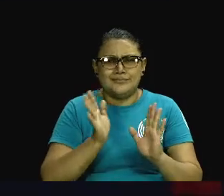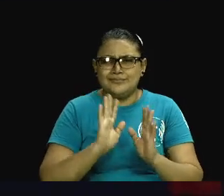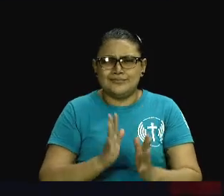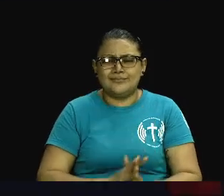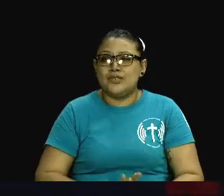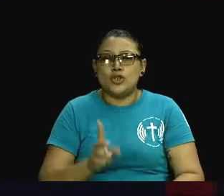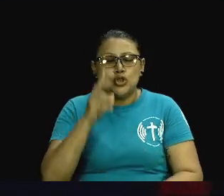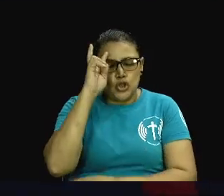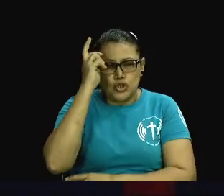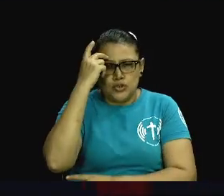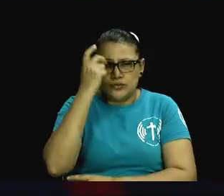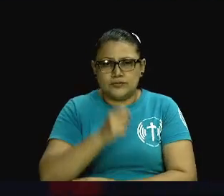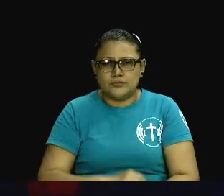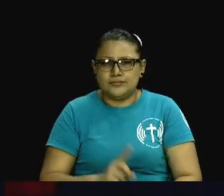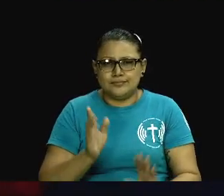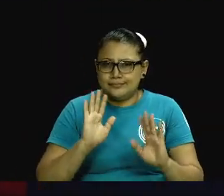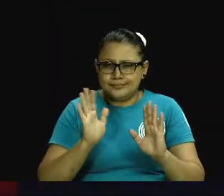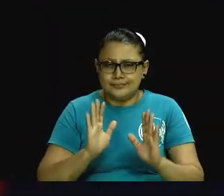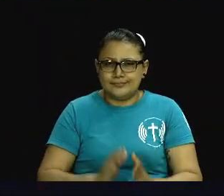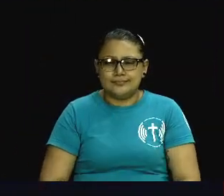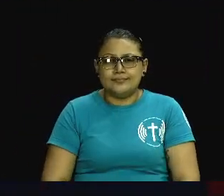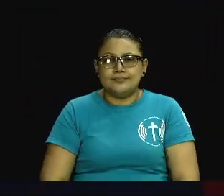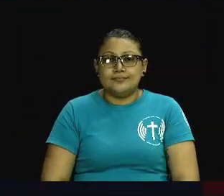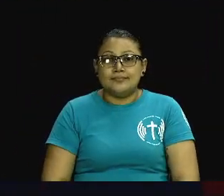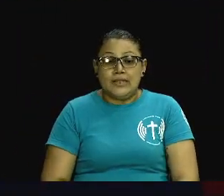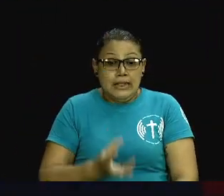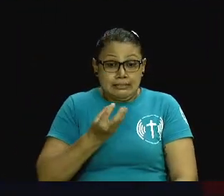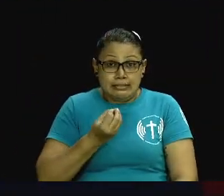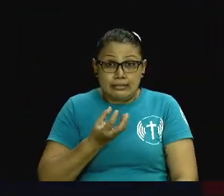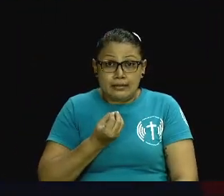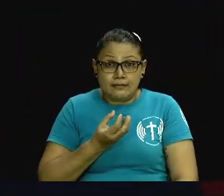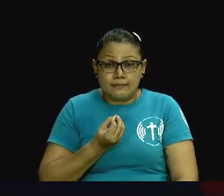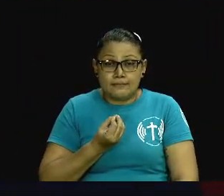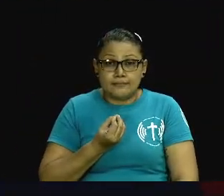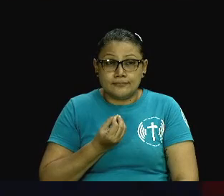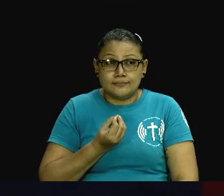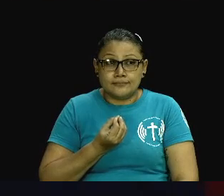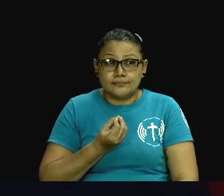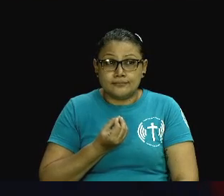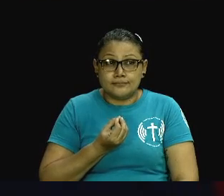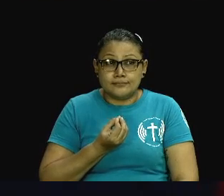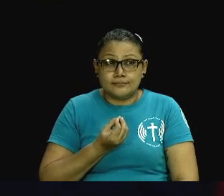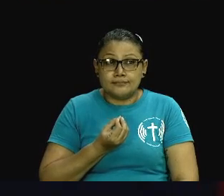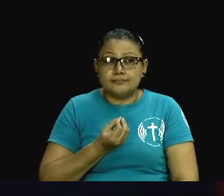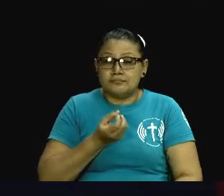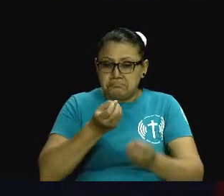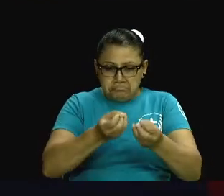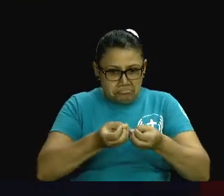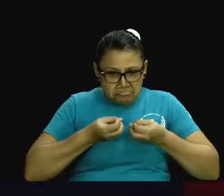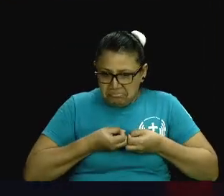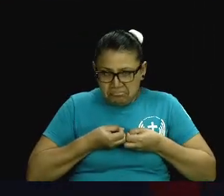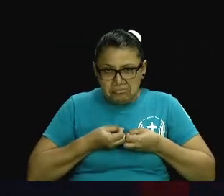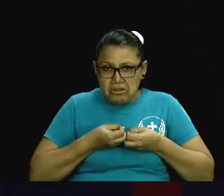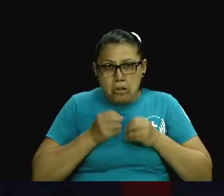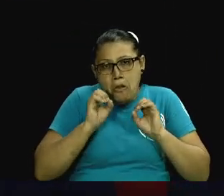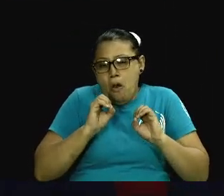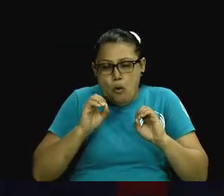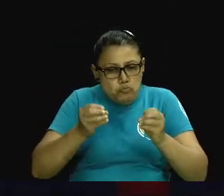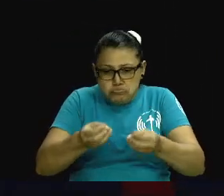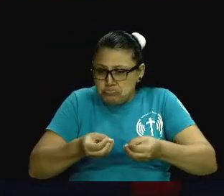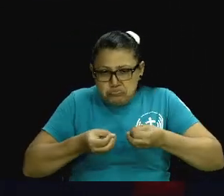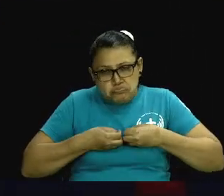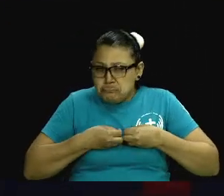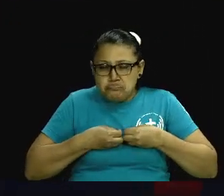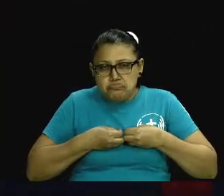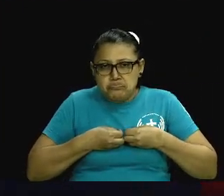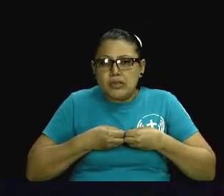no el pasaje se refiere no temeré como diciendo si me da o no me da dios